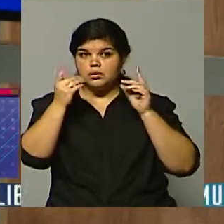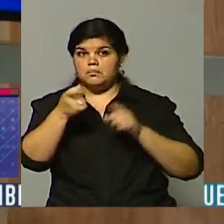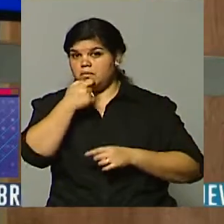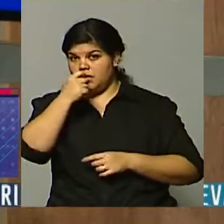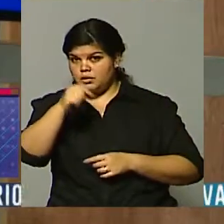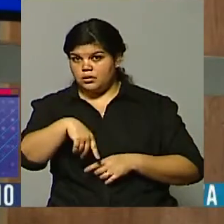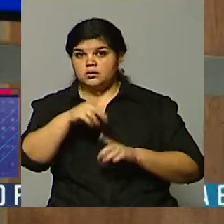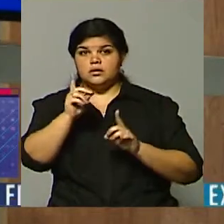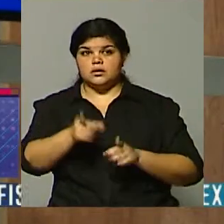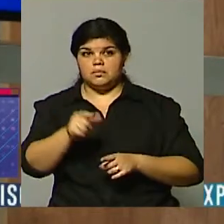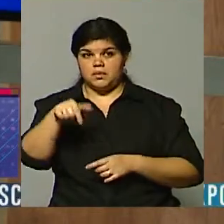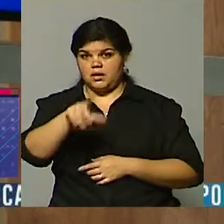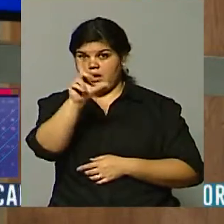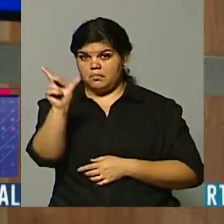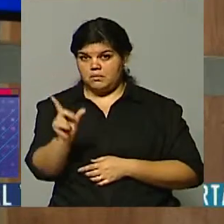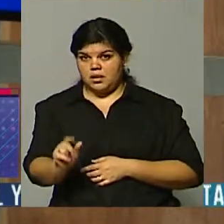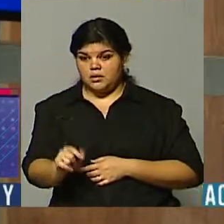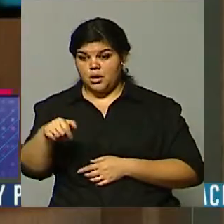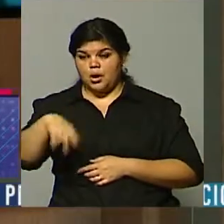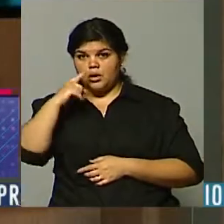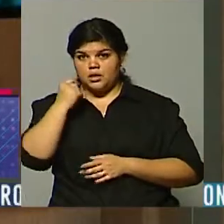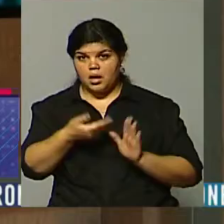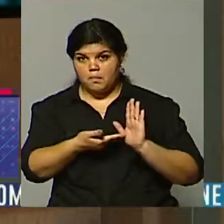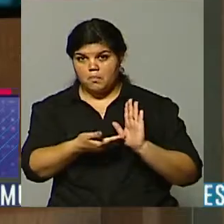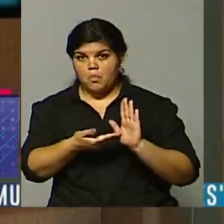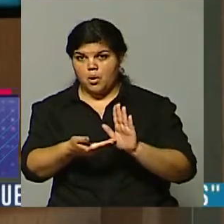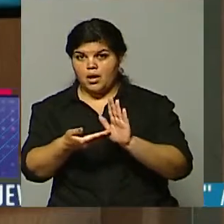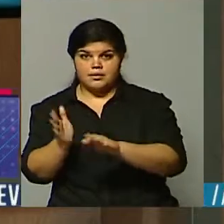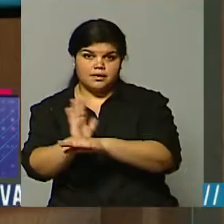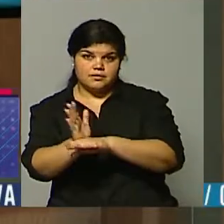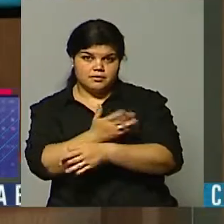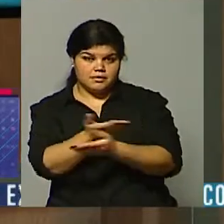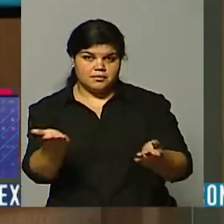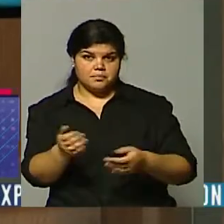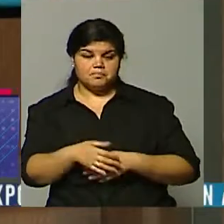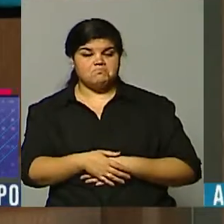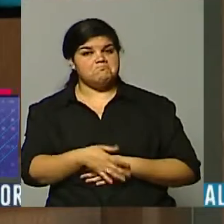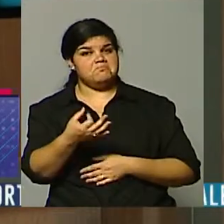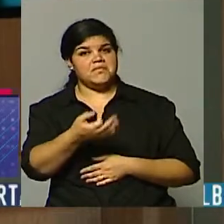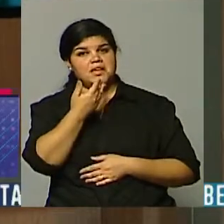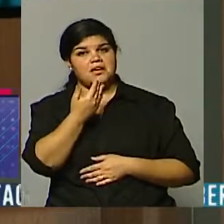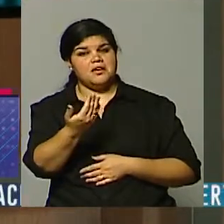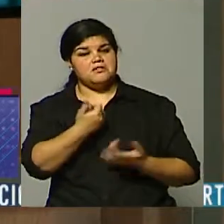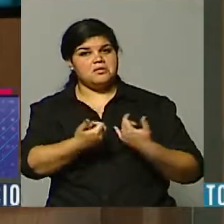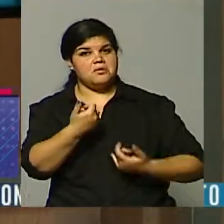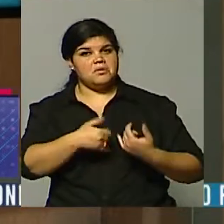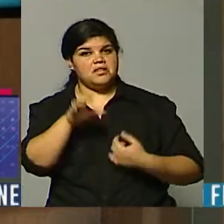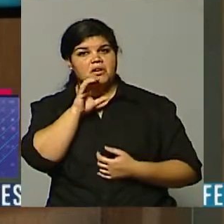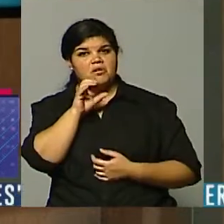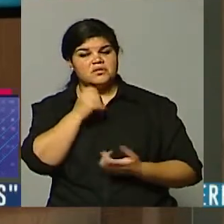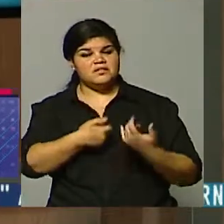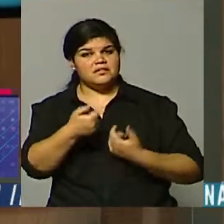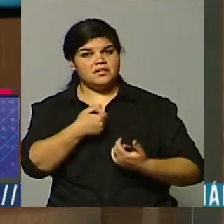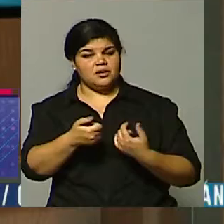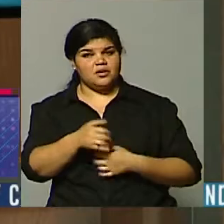Va a estar ya exhibiéndose desde el día de hoy. Bueno, Marianela, muchísimas gracias por la recomendación. La vamos a tener bien presente. Ya hemos tenido la oportunidad